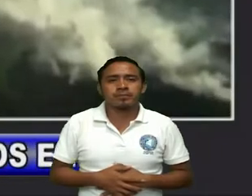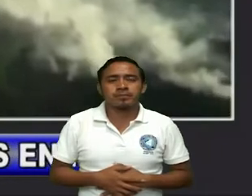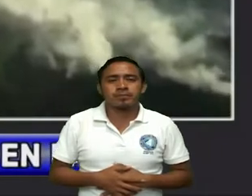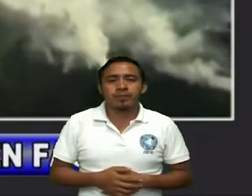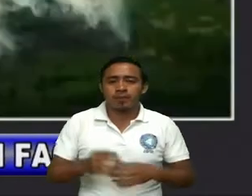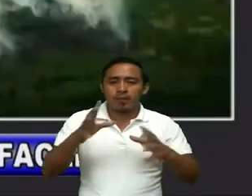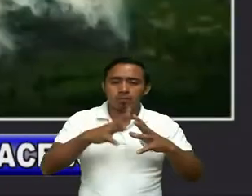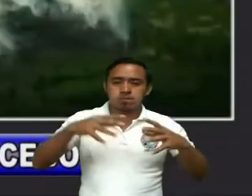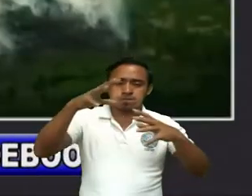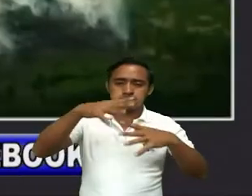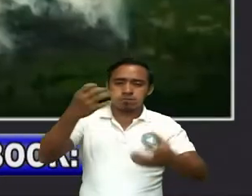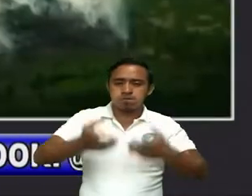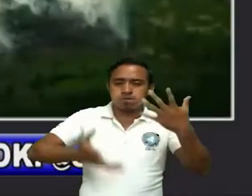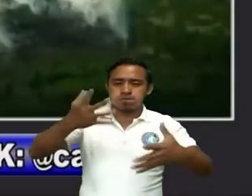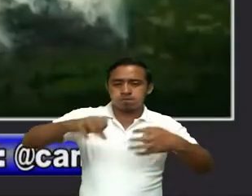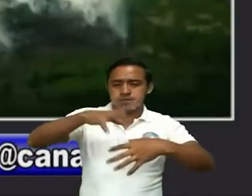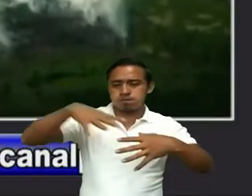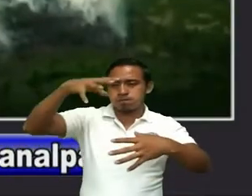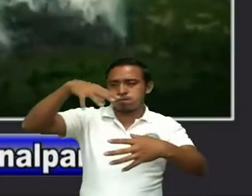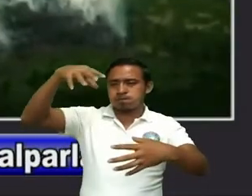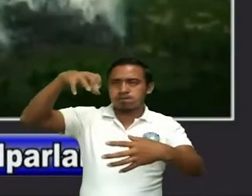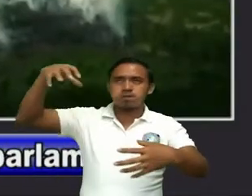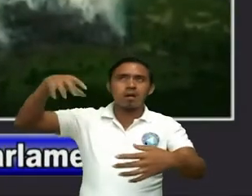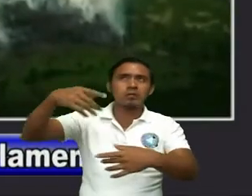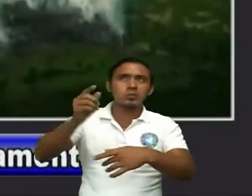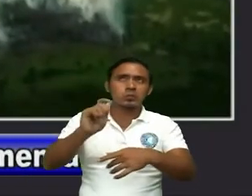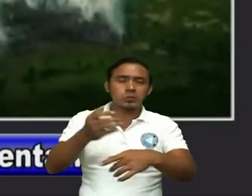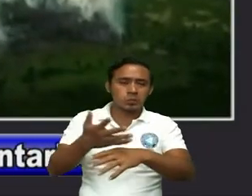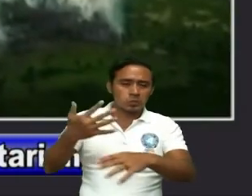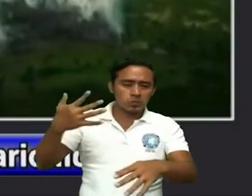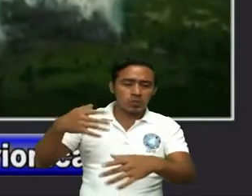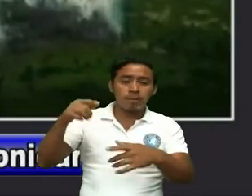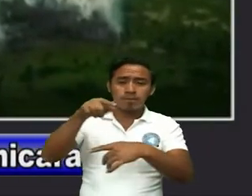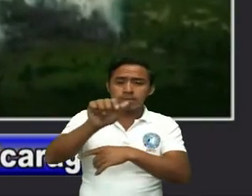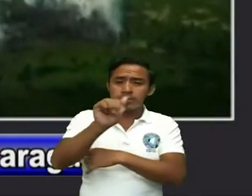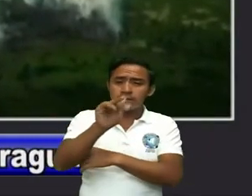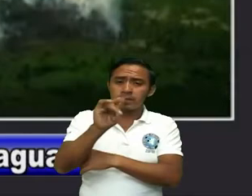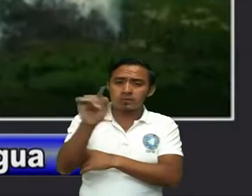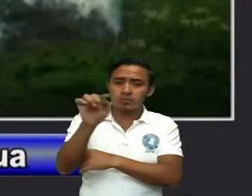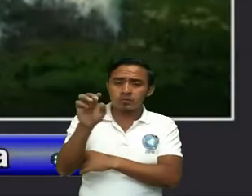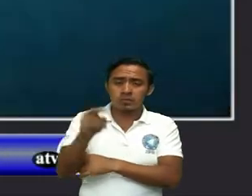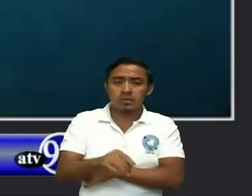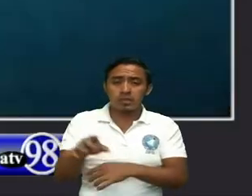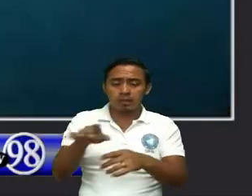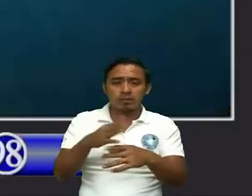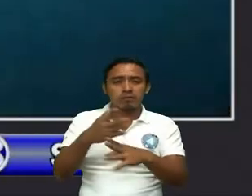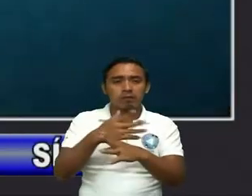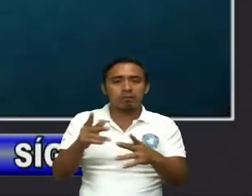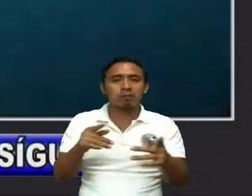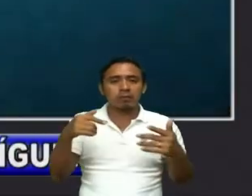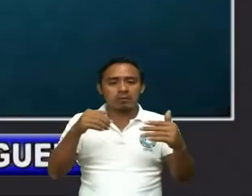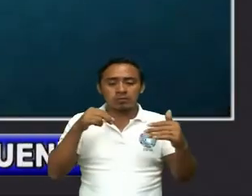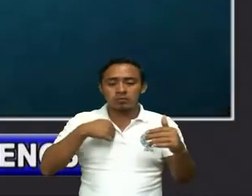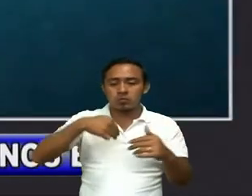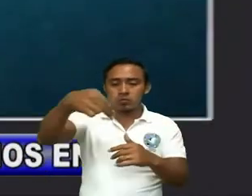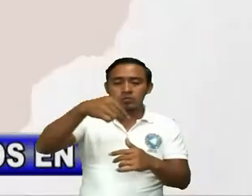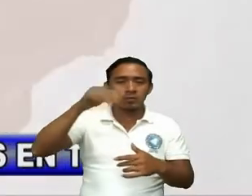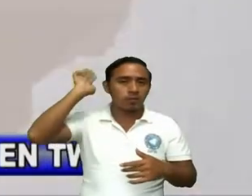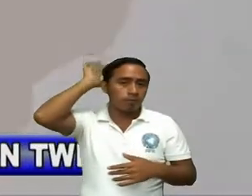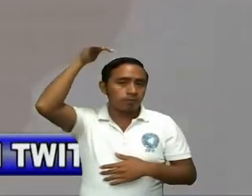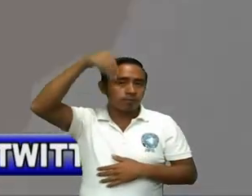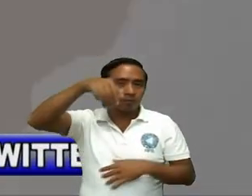El humo de los incendios forestales que desde hace días azotan a la Amazonía llegó a varias provincias del norte de